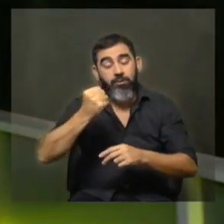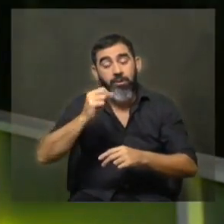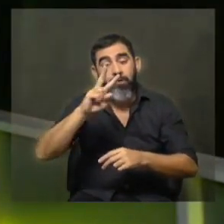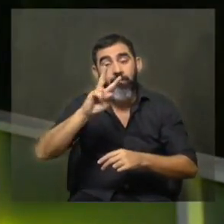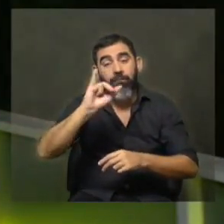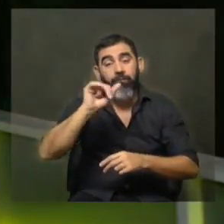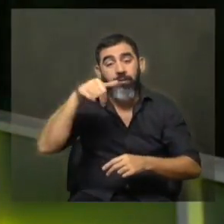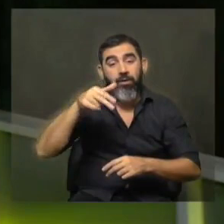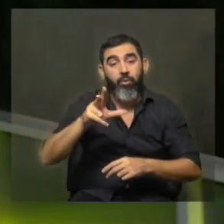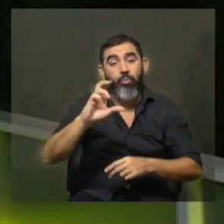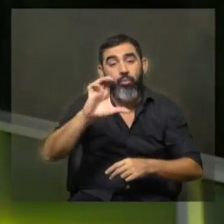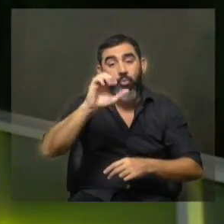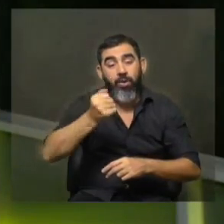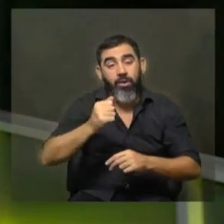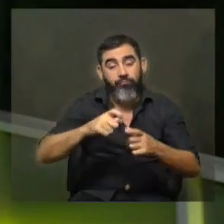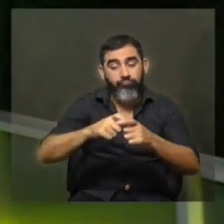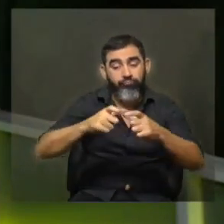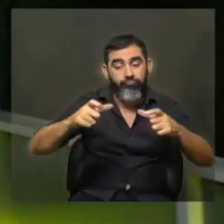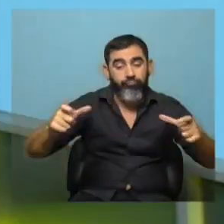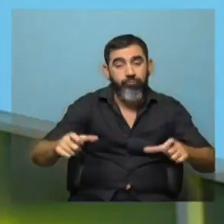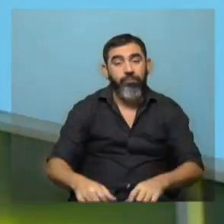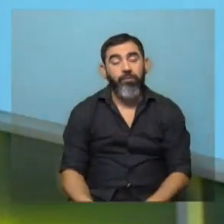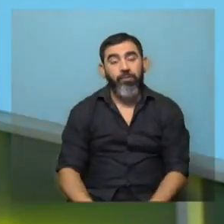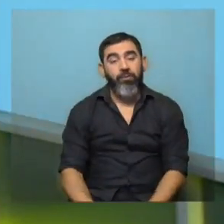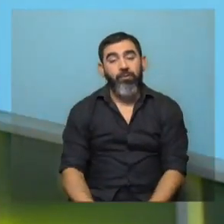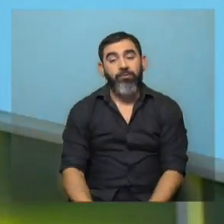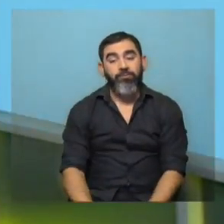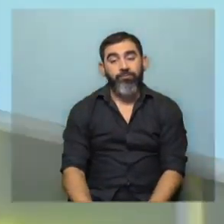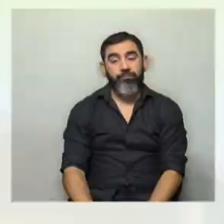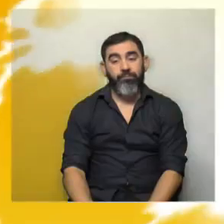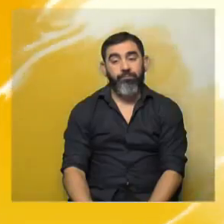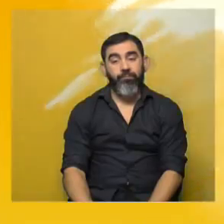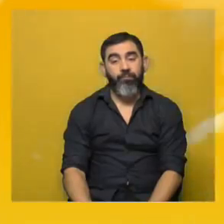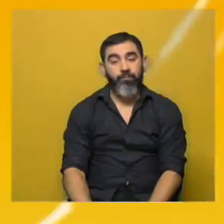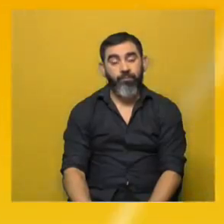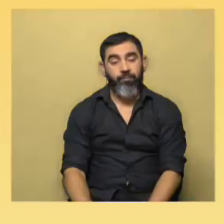vinchucas, como vamos a ver en la segunda parte del informe de Alexandra Perrone.